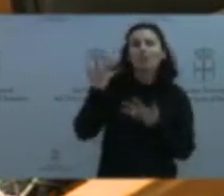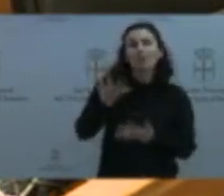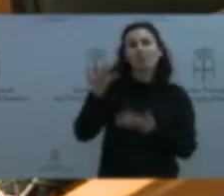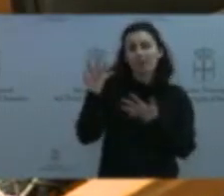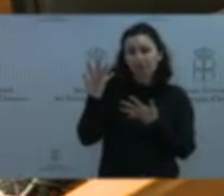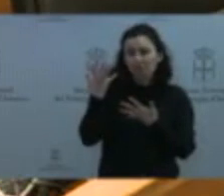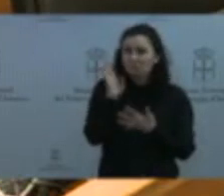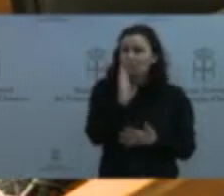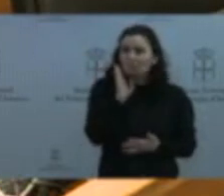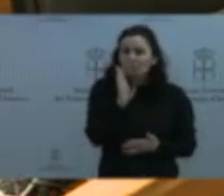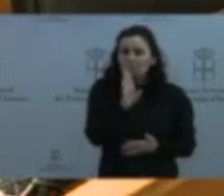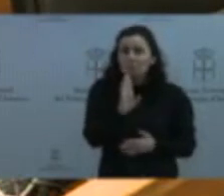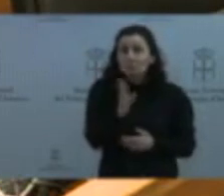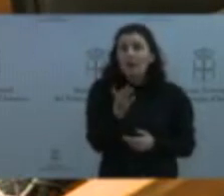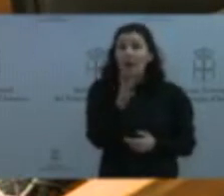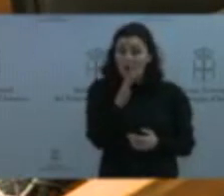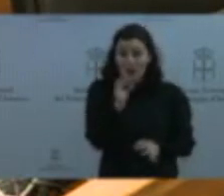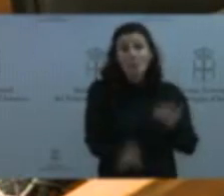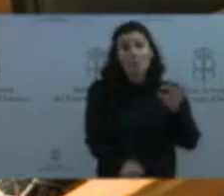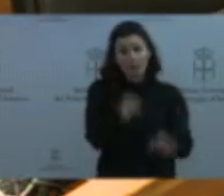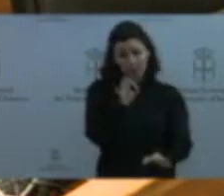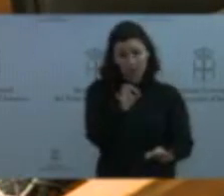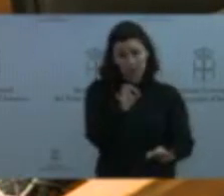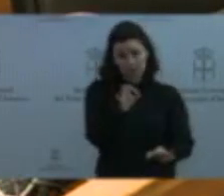y que está llevando a Asturias